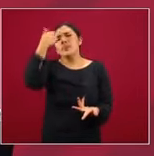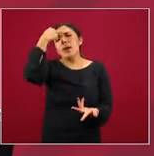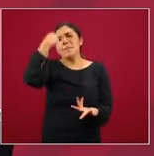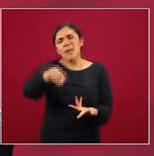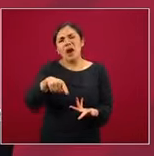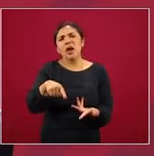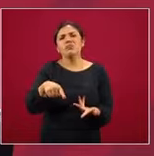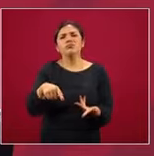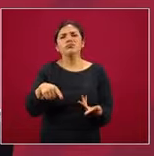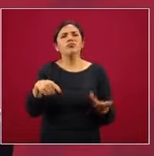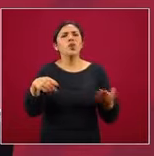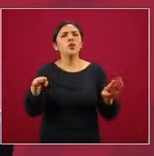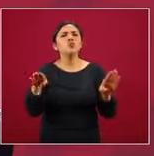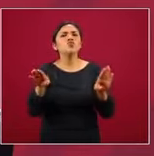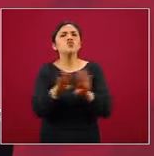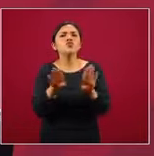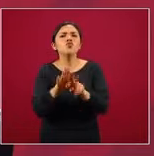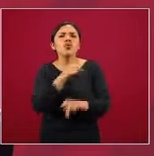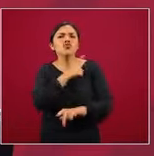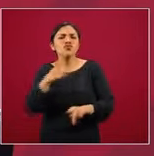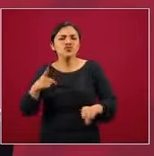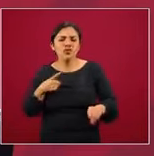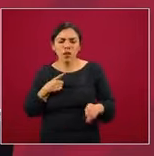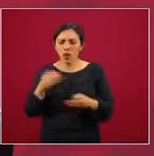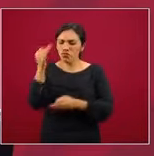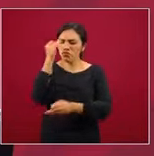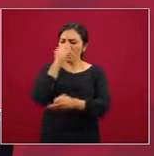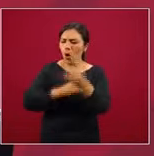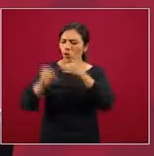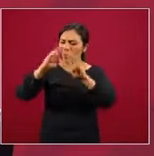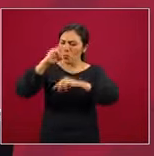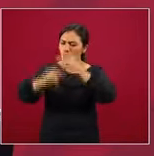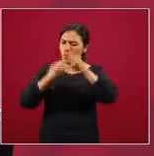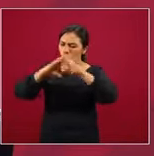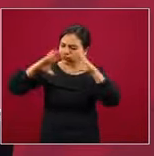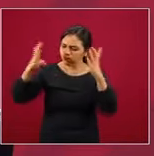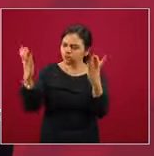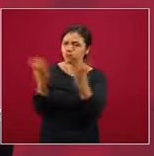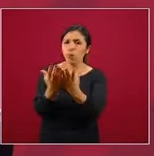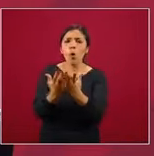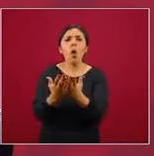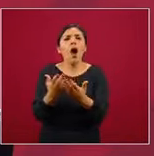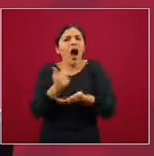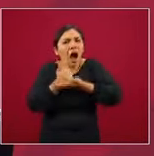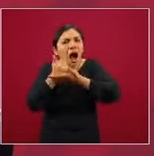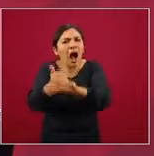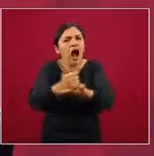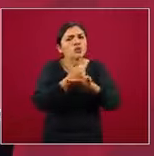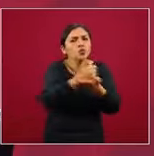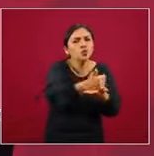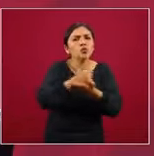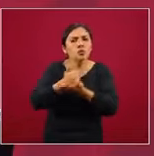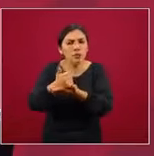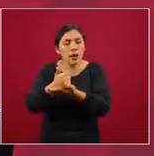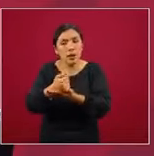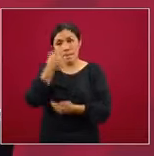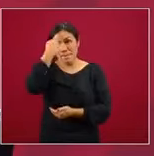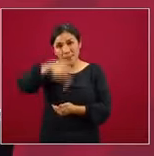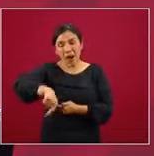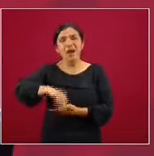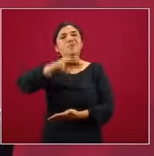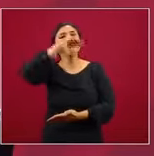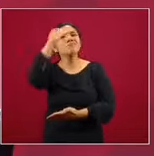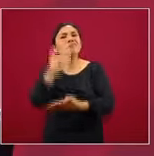para instrumentar mecanismos de cooperación global que disminuyeran el riesgo y el